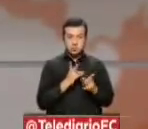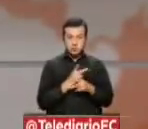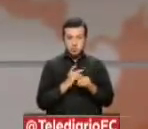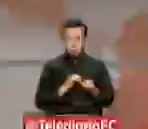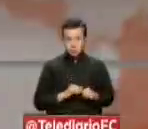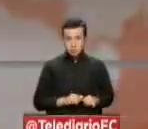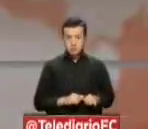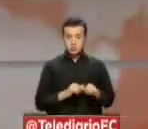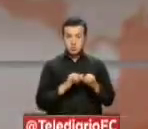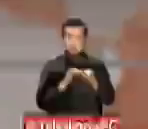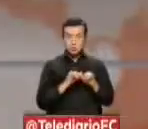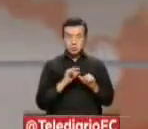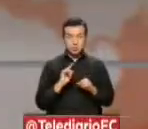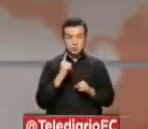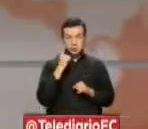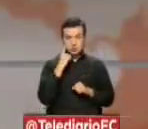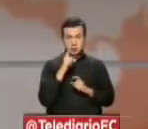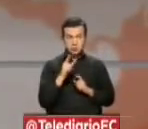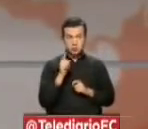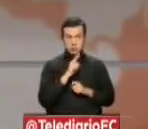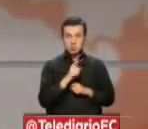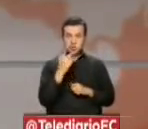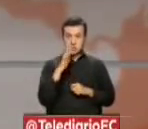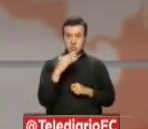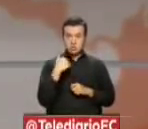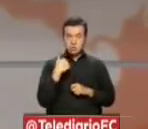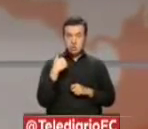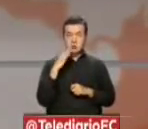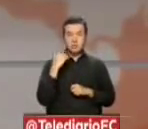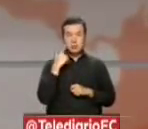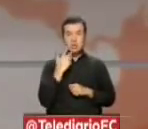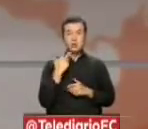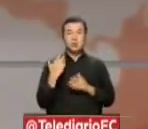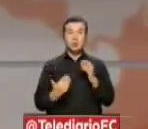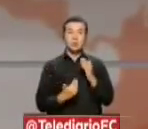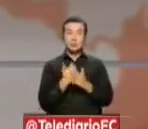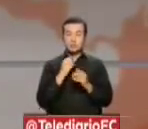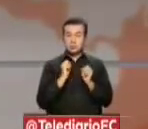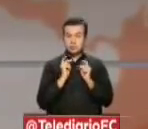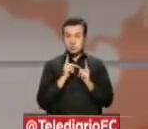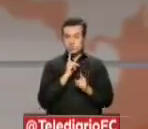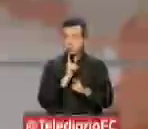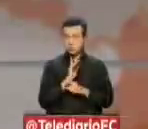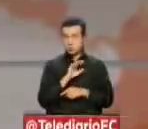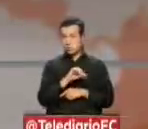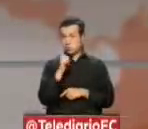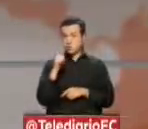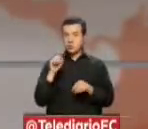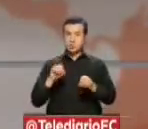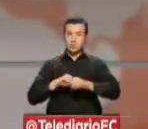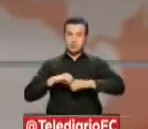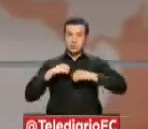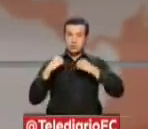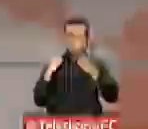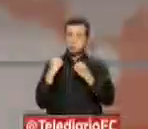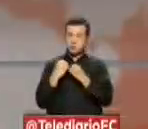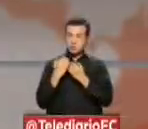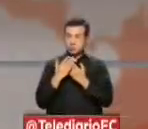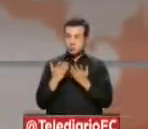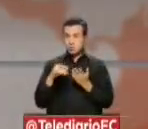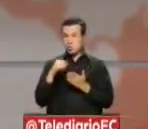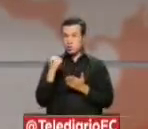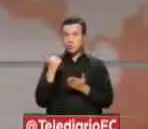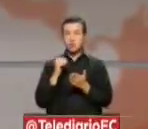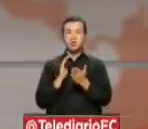y no solo en beneficio de quienes ya las integran, sino generando nuevas oportunidades para otras organizaciones y para otros